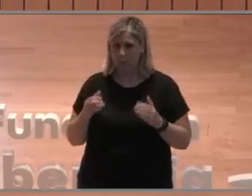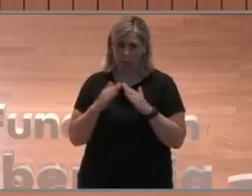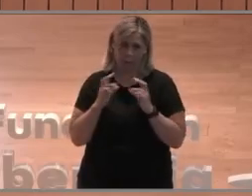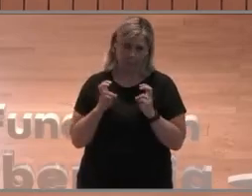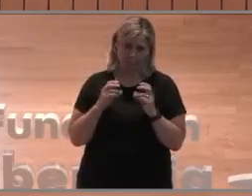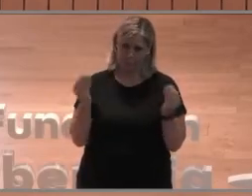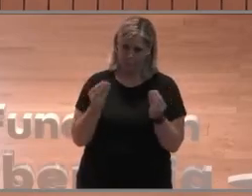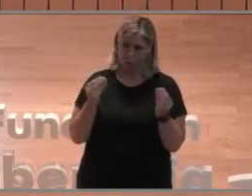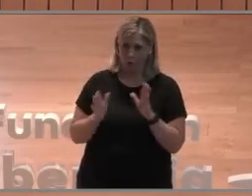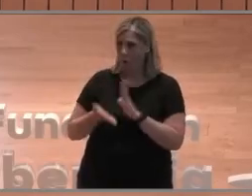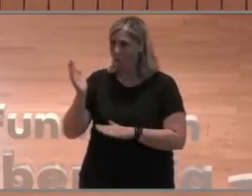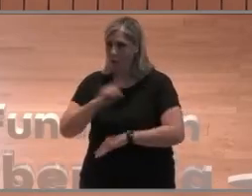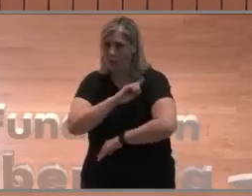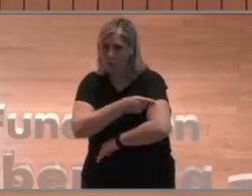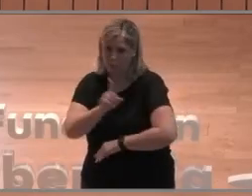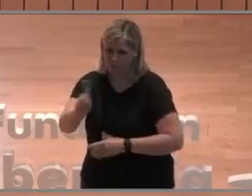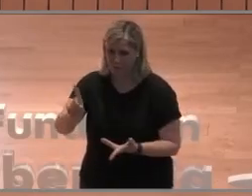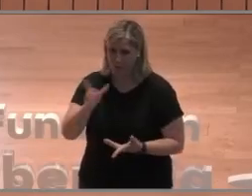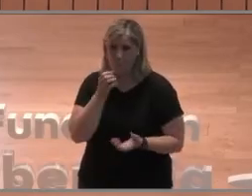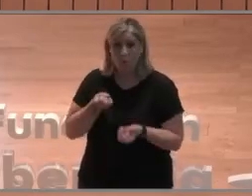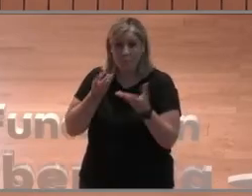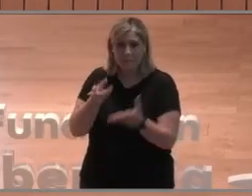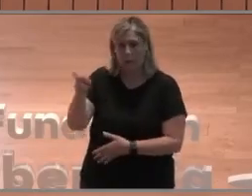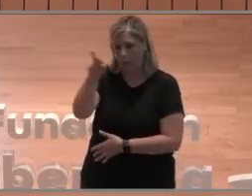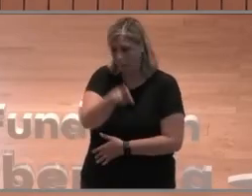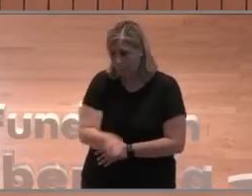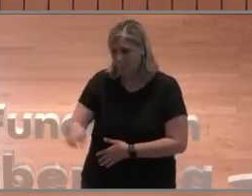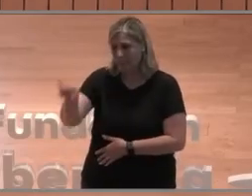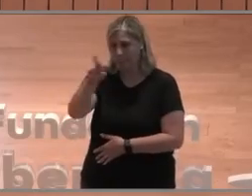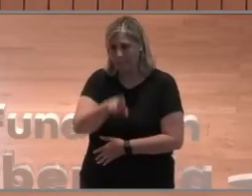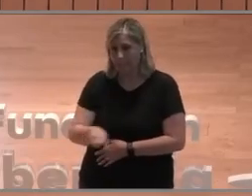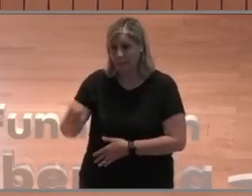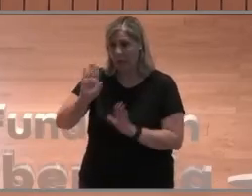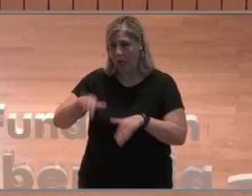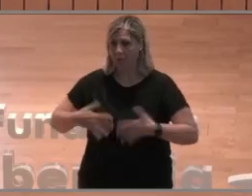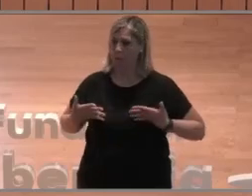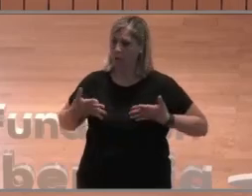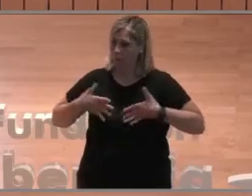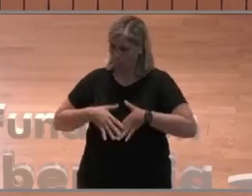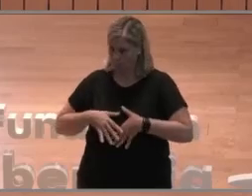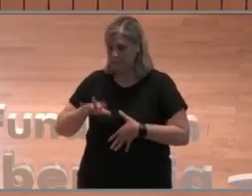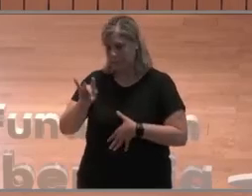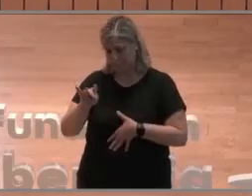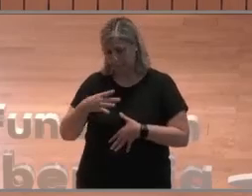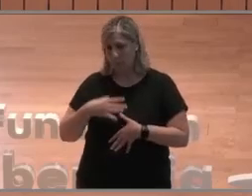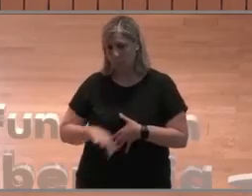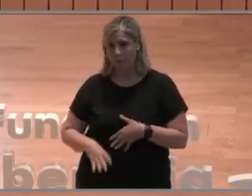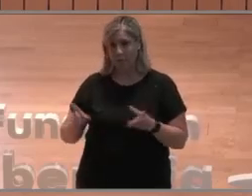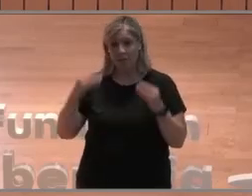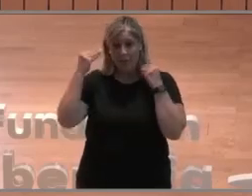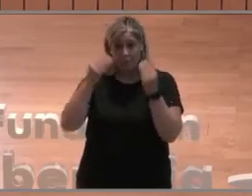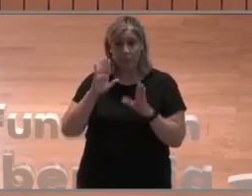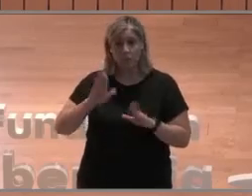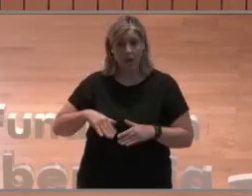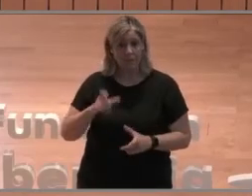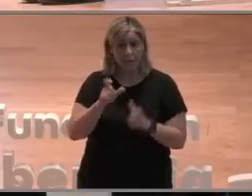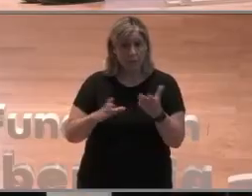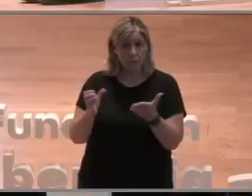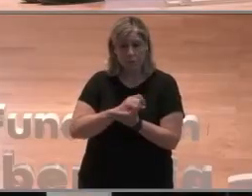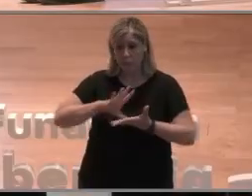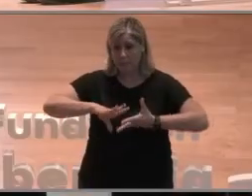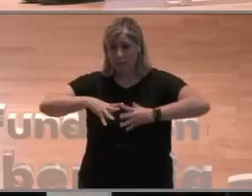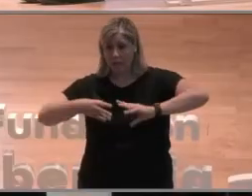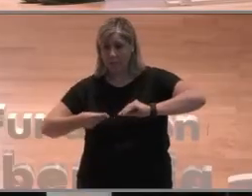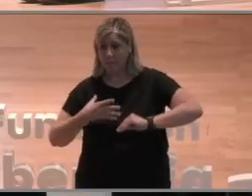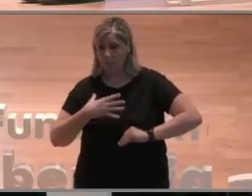un mensaje muy repetitivo, aquí lo hemos dicho no sé cuántas veces, pero al final queda, ¿no? Y al final sí que yo creo que conseguiremos adaptarnos